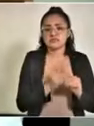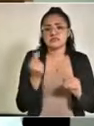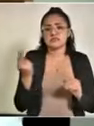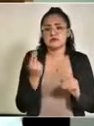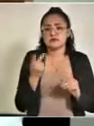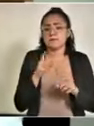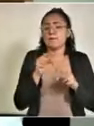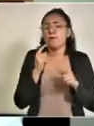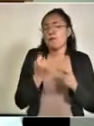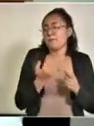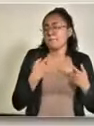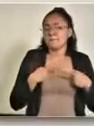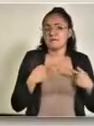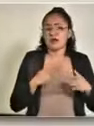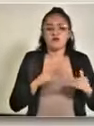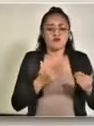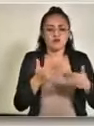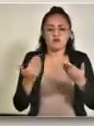esencial.